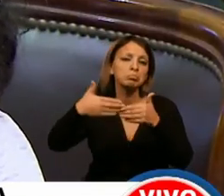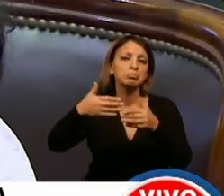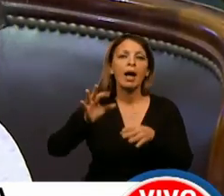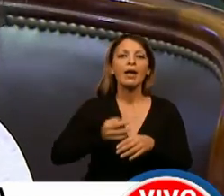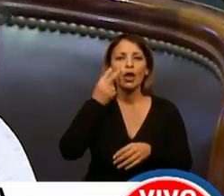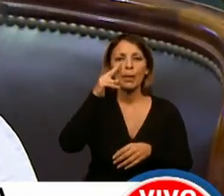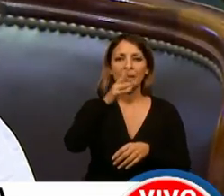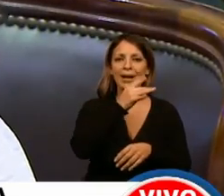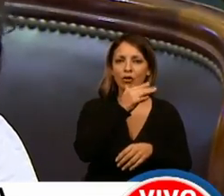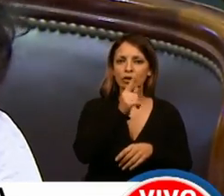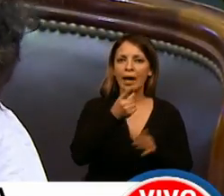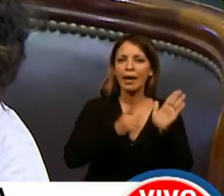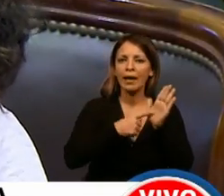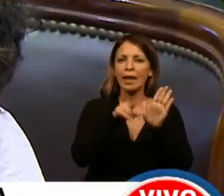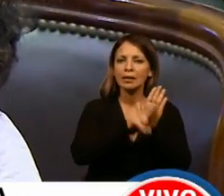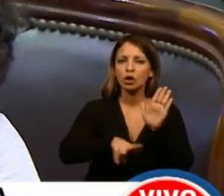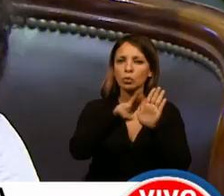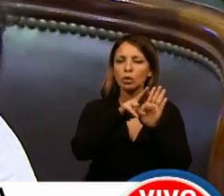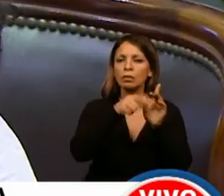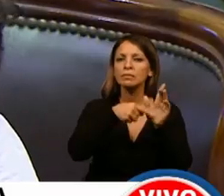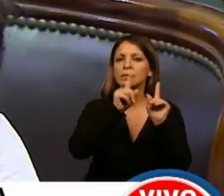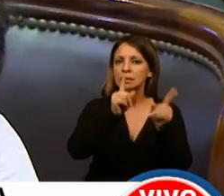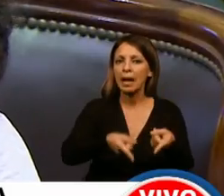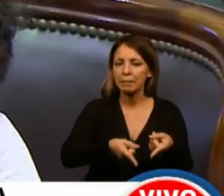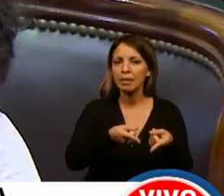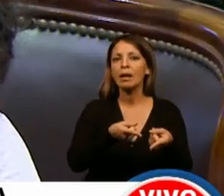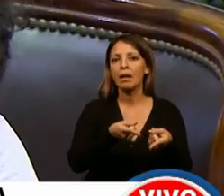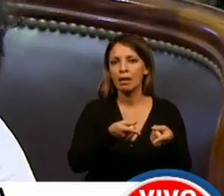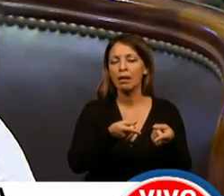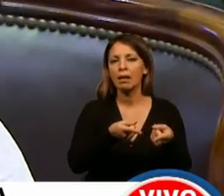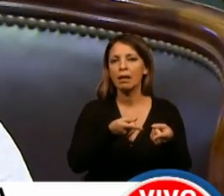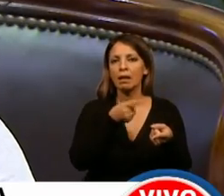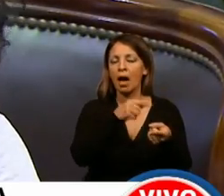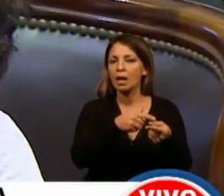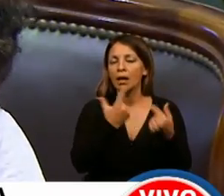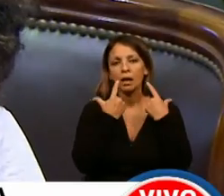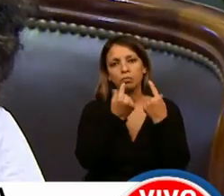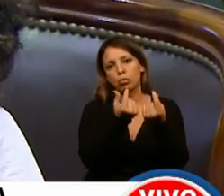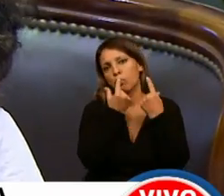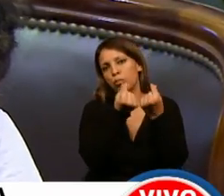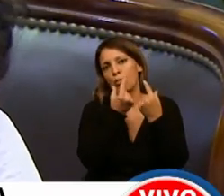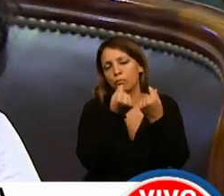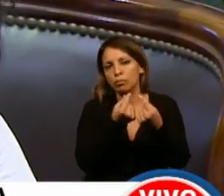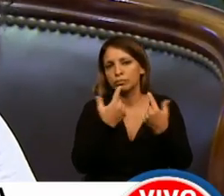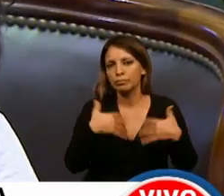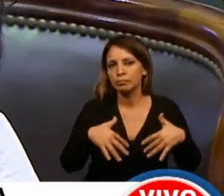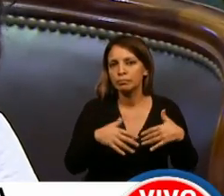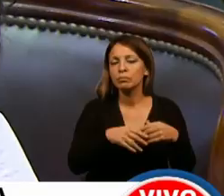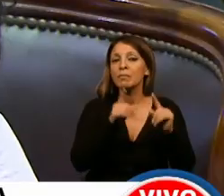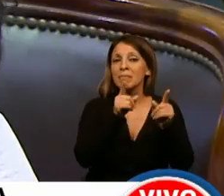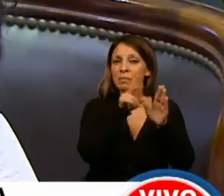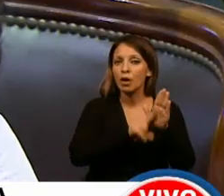sobre las que también se hicieron abundantes reclamos sobre la resolución